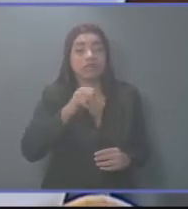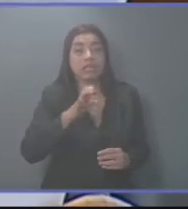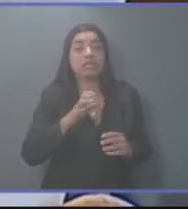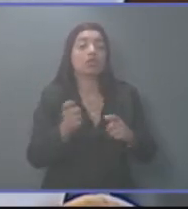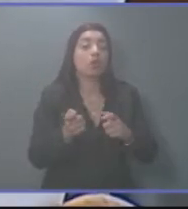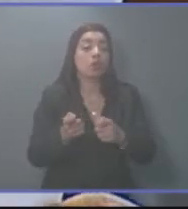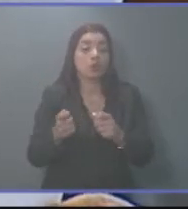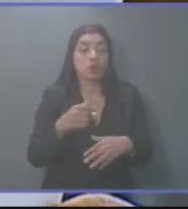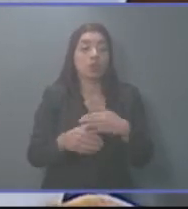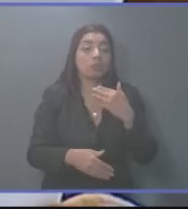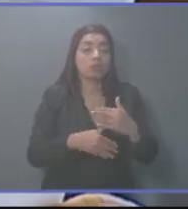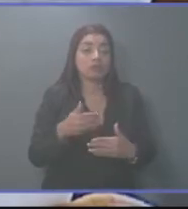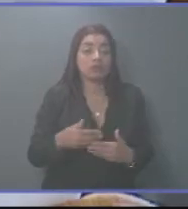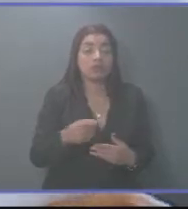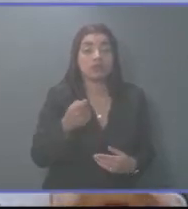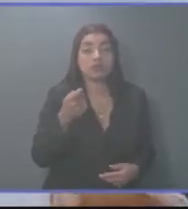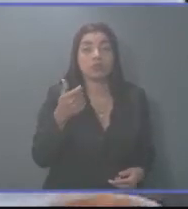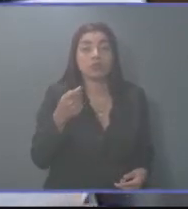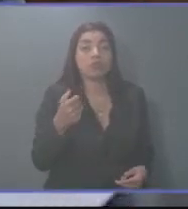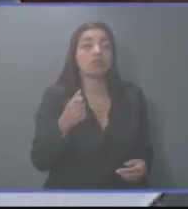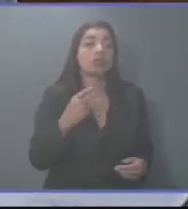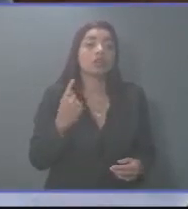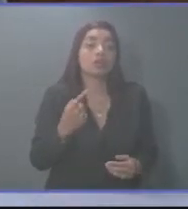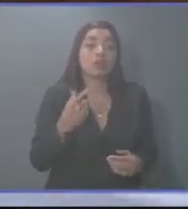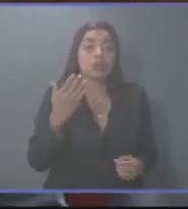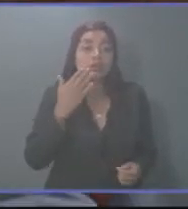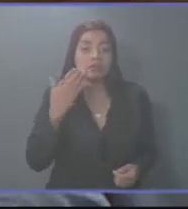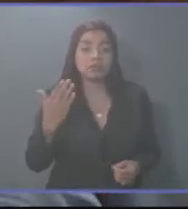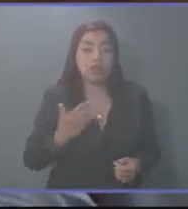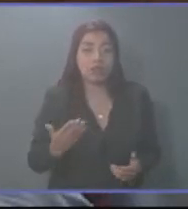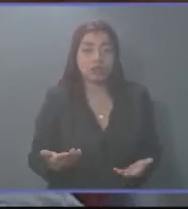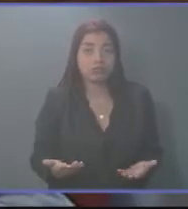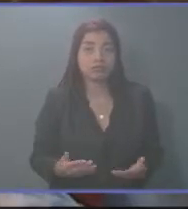delegaciones policiales y solo como bases rurales.